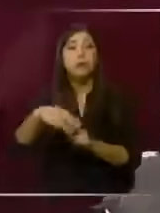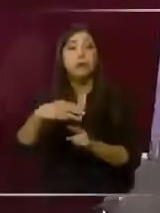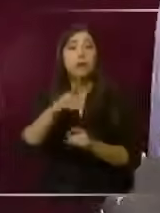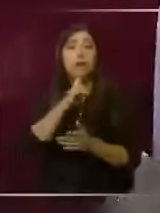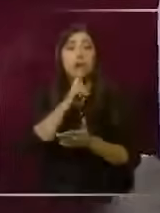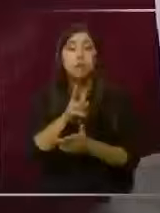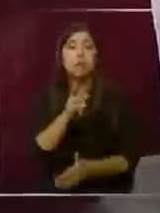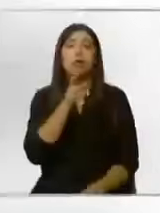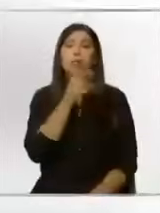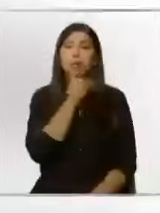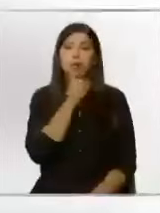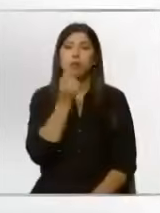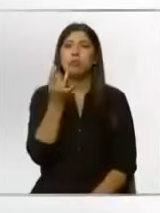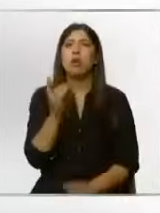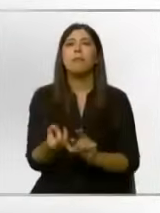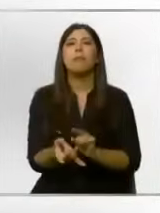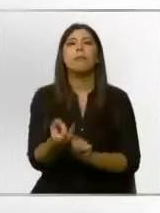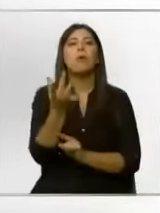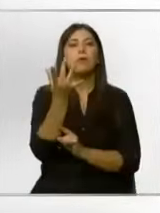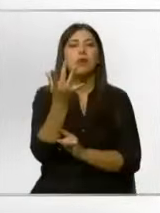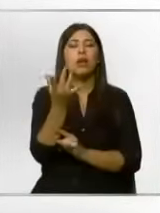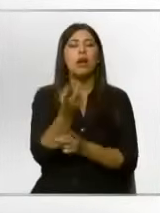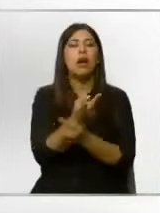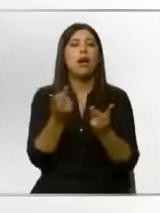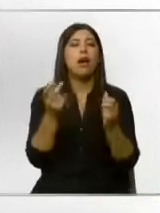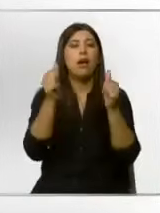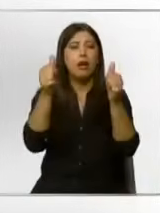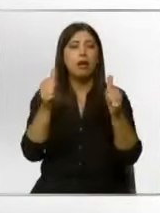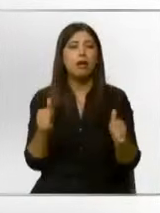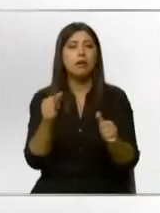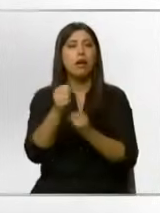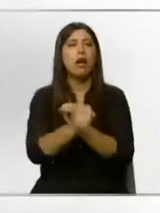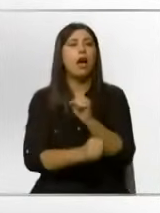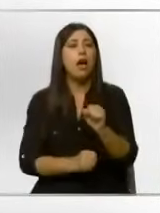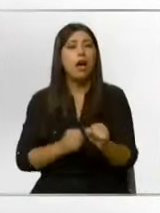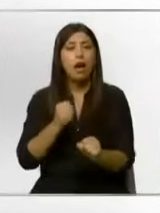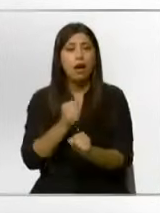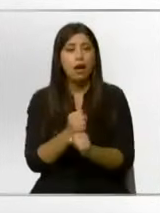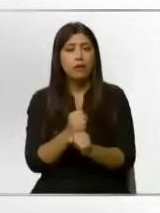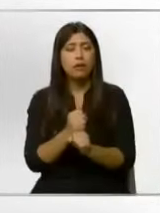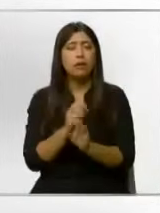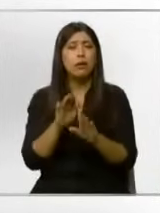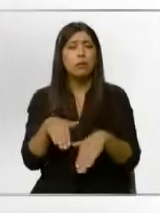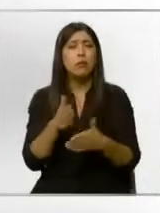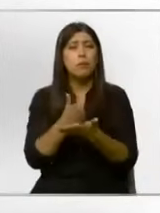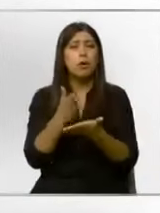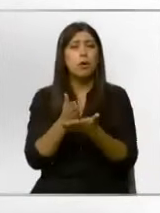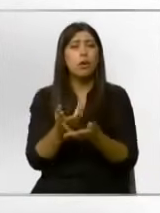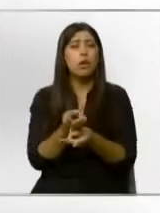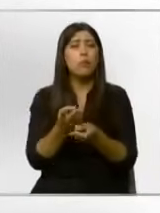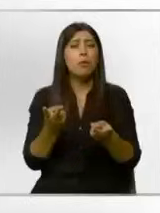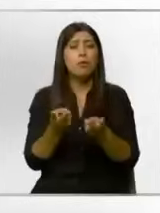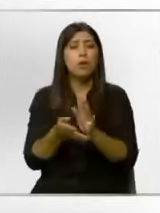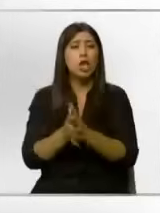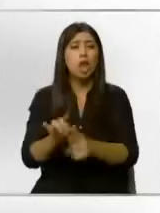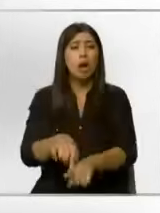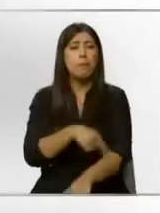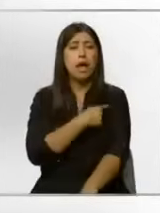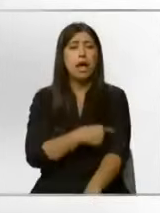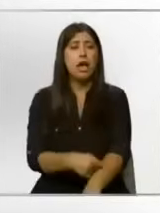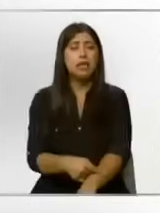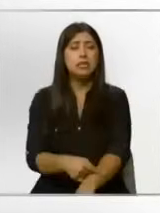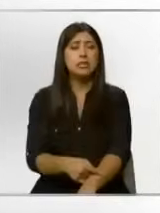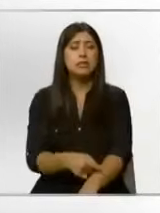respuesta y solo subieron esta publicación. En ella mencionan que cada año, y como ocurre en los establecimientos públicos de todo el país, existe